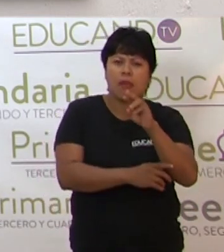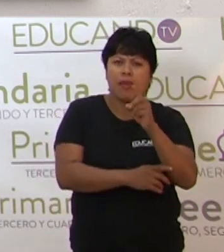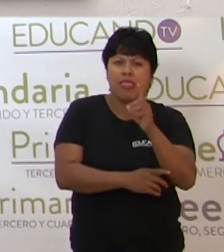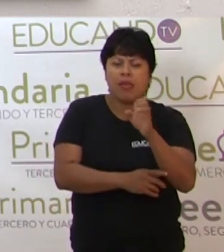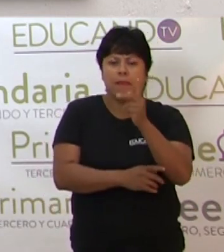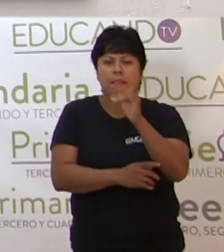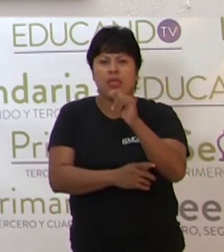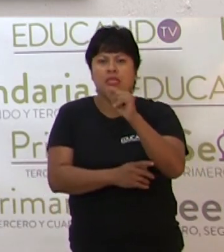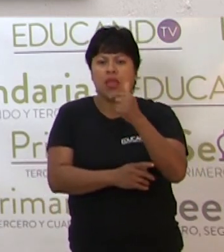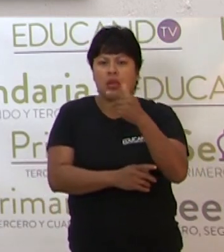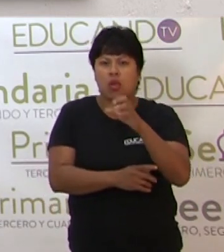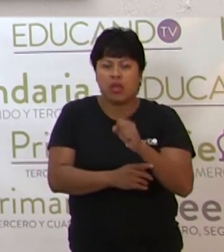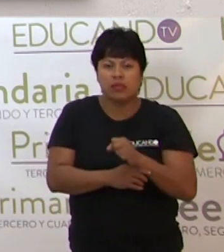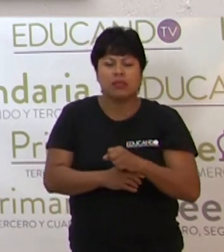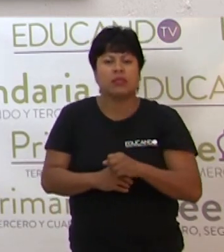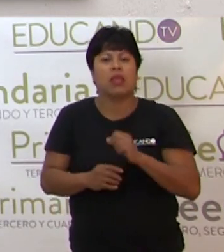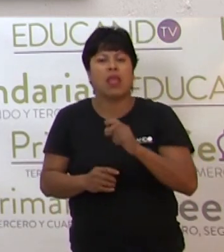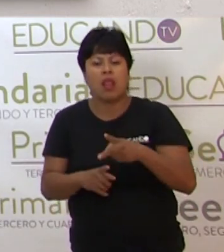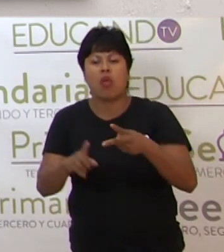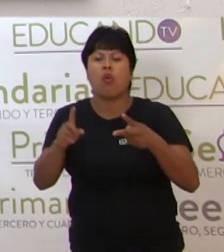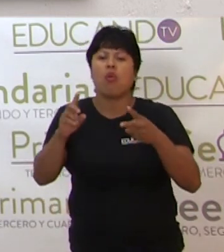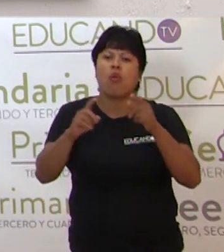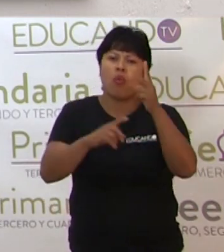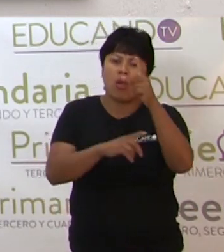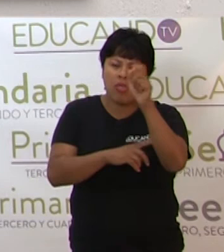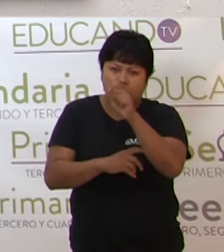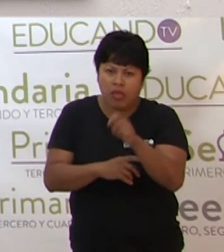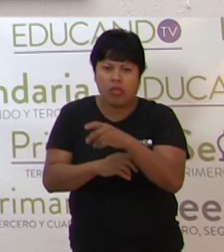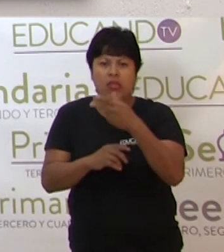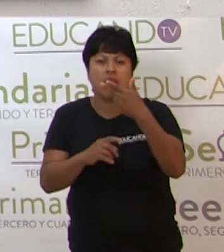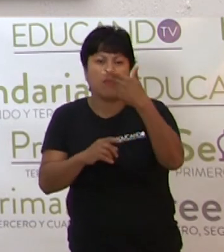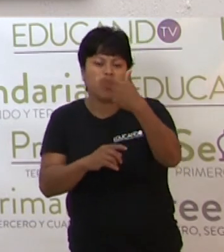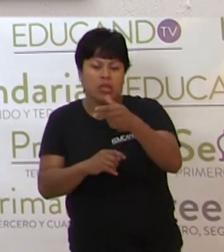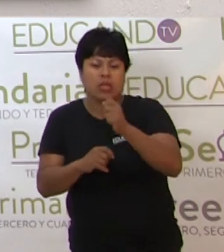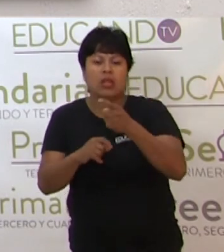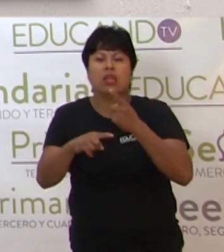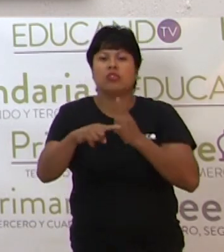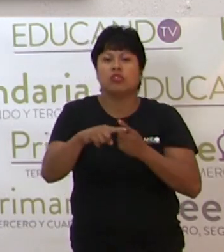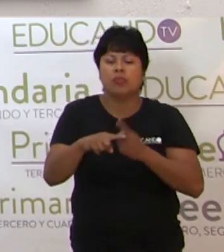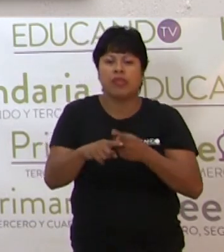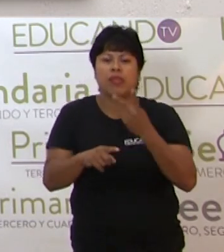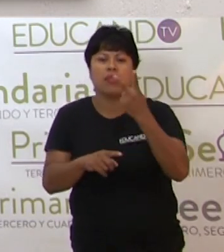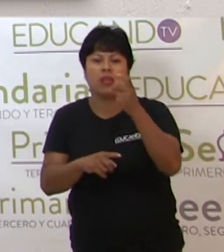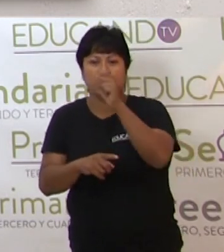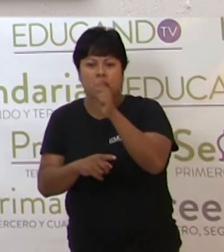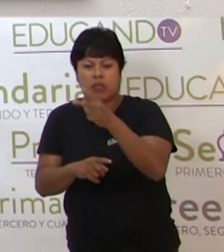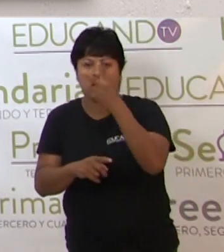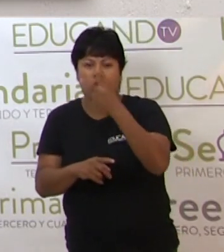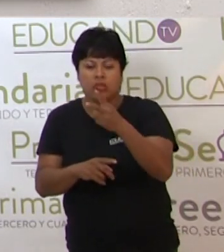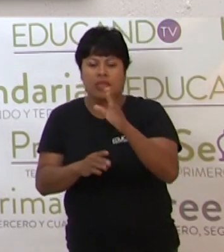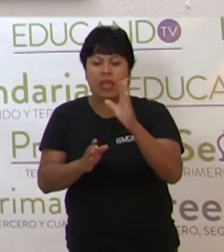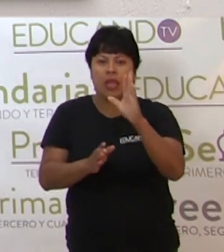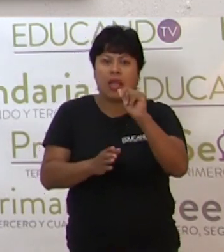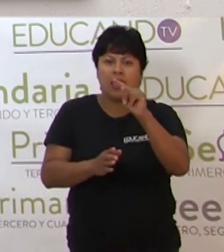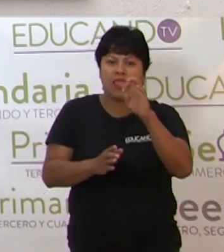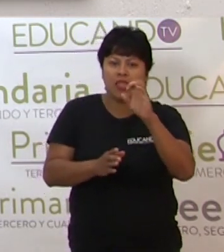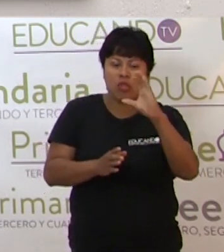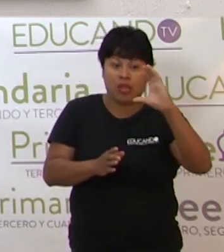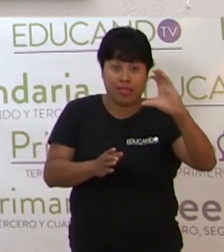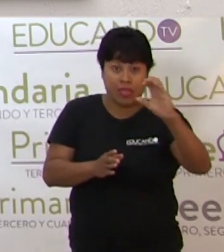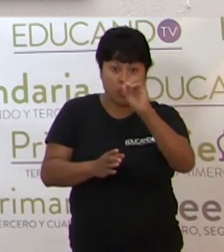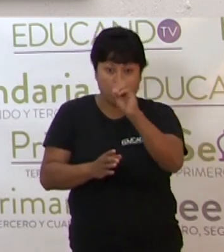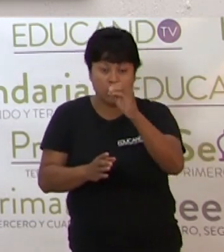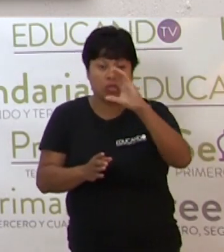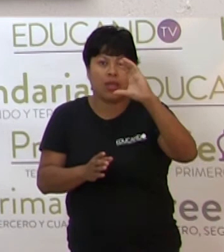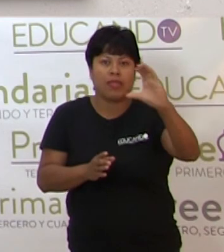dice? El cuadrado de la hipotenusa es igual a la suma del cuadrado de sus dos catetos, cateto opuesto